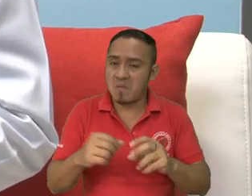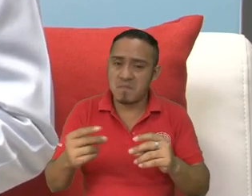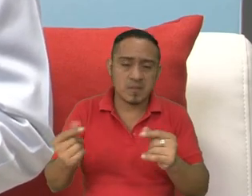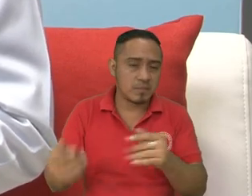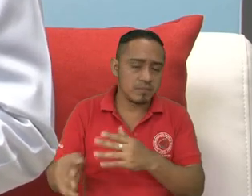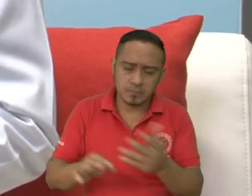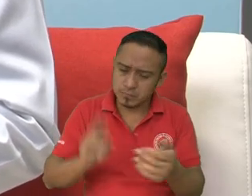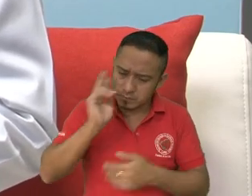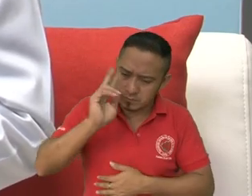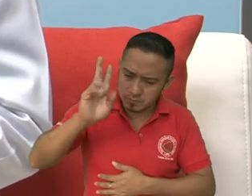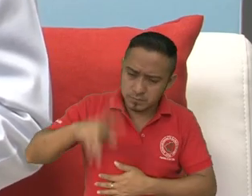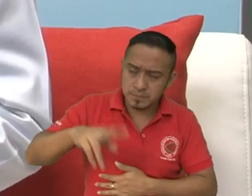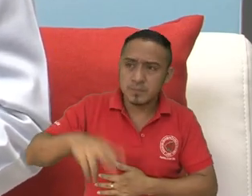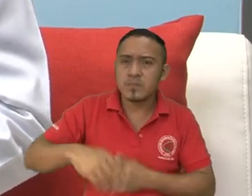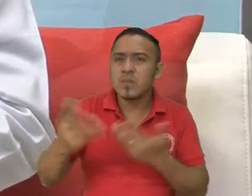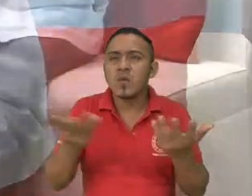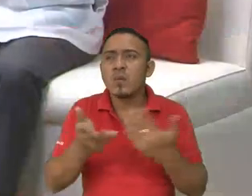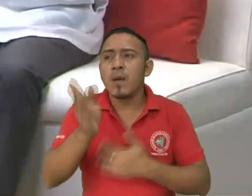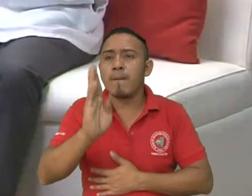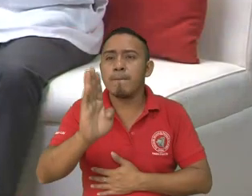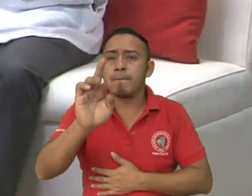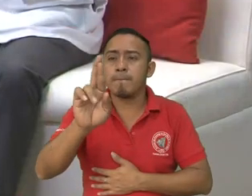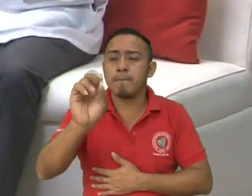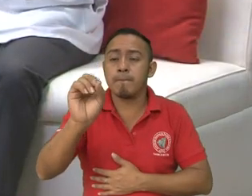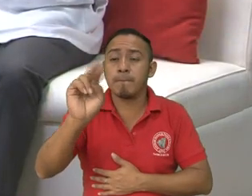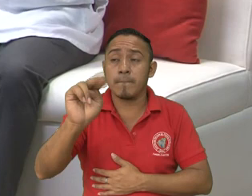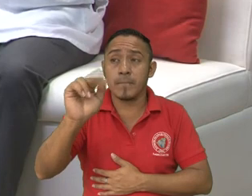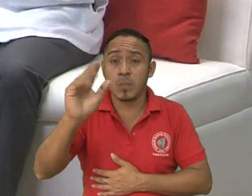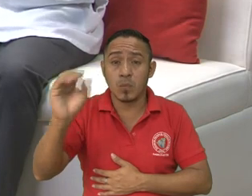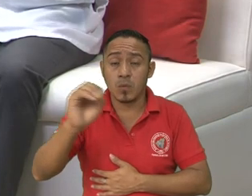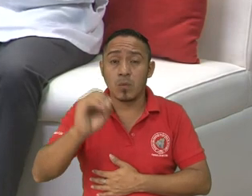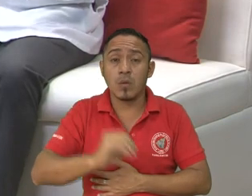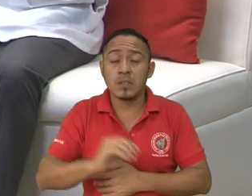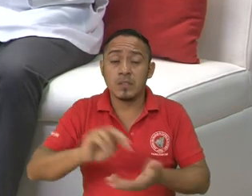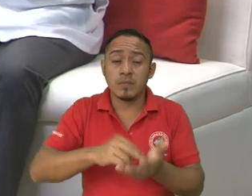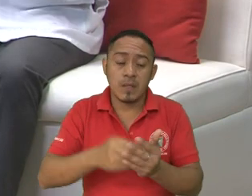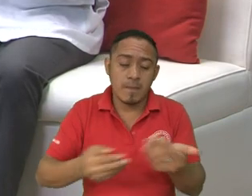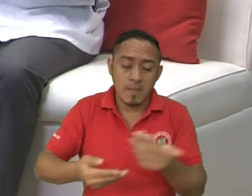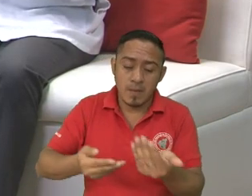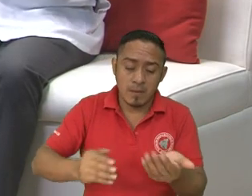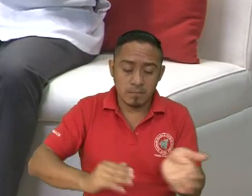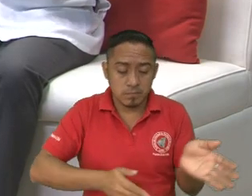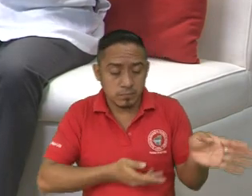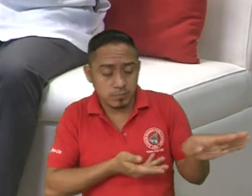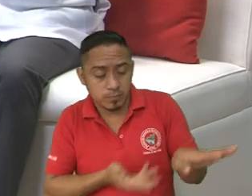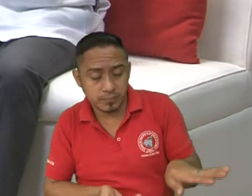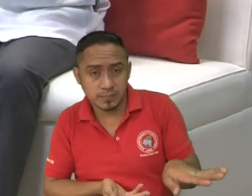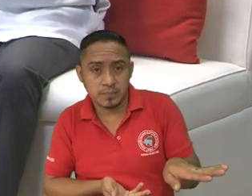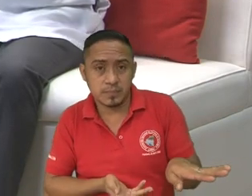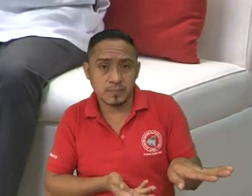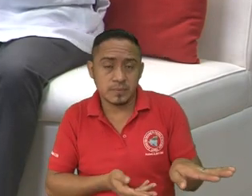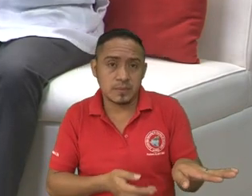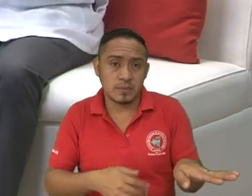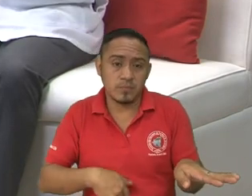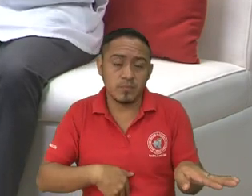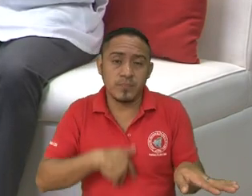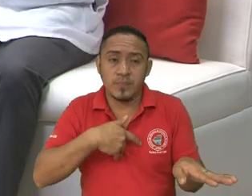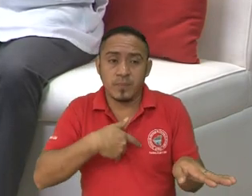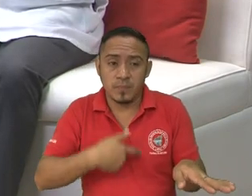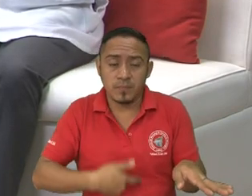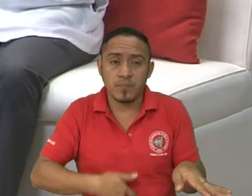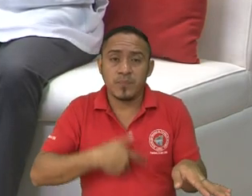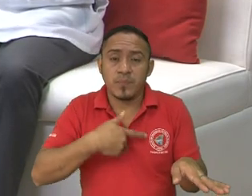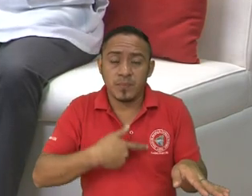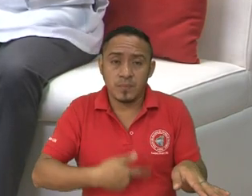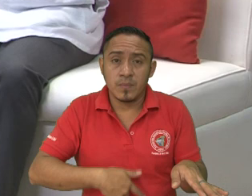niño está bien. Broncoaspiración sucede cuando él duerme boca abajo. Exactamente. ¿Verdad? Y el niño vomita y no hace su esfuerzo, no es tan intenso